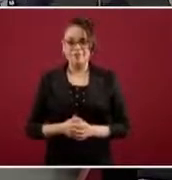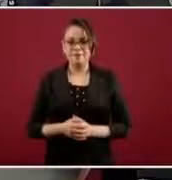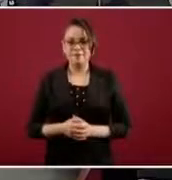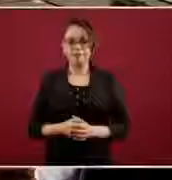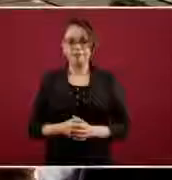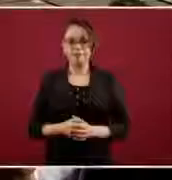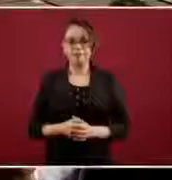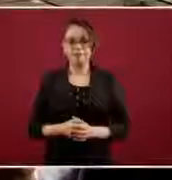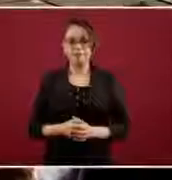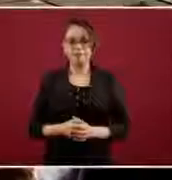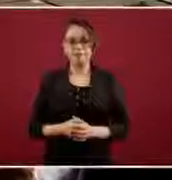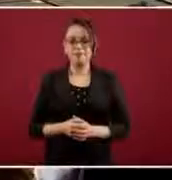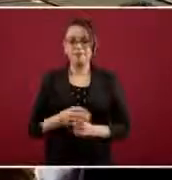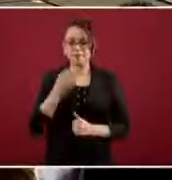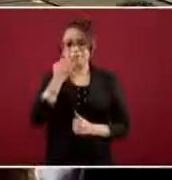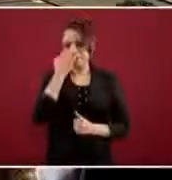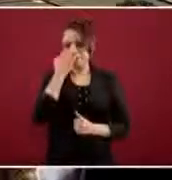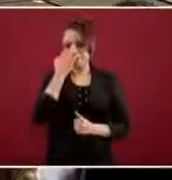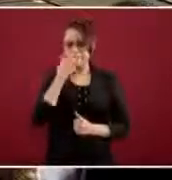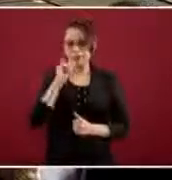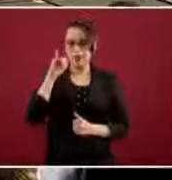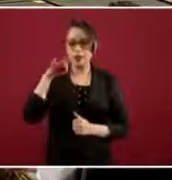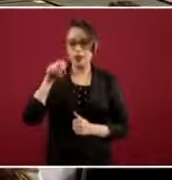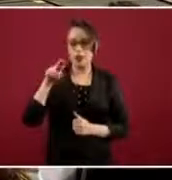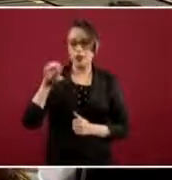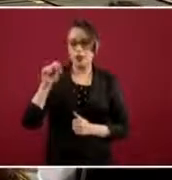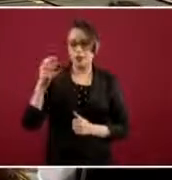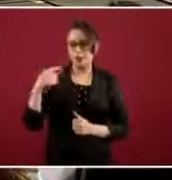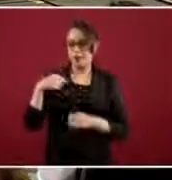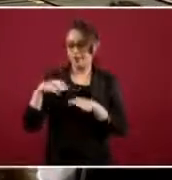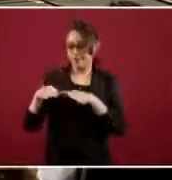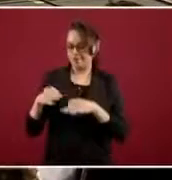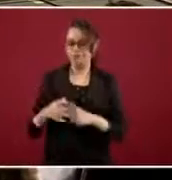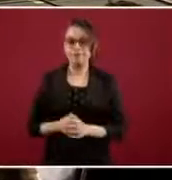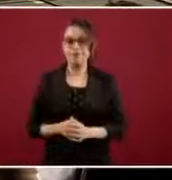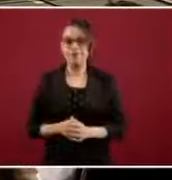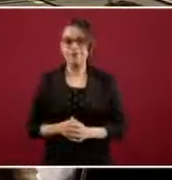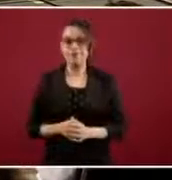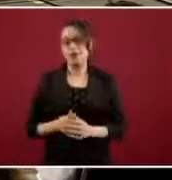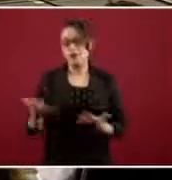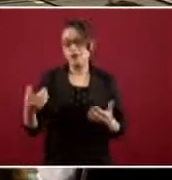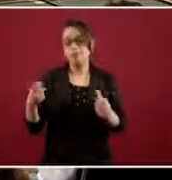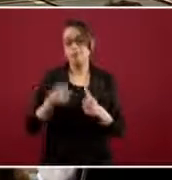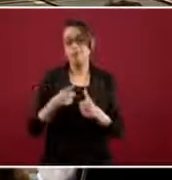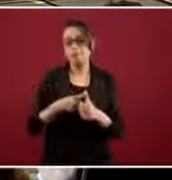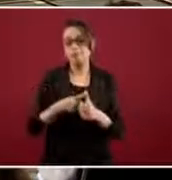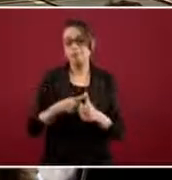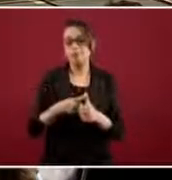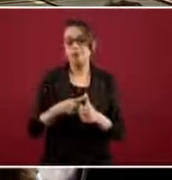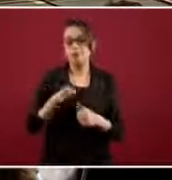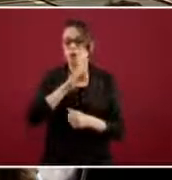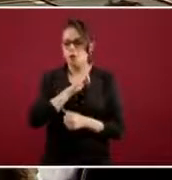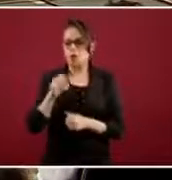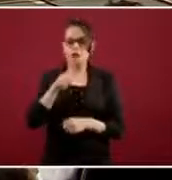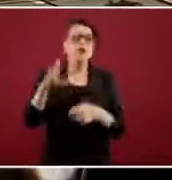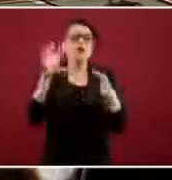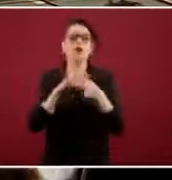de acá. Por favor. David Pérez de Tejada, de Informe 24 de Audiorama. Primero, que si nos pudiera explicar qué